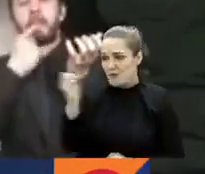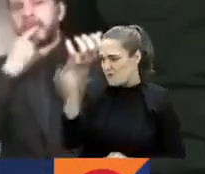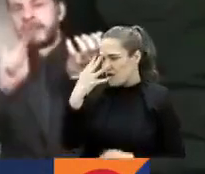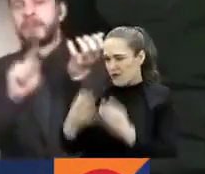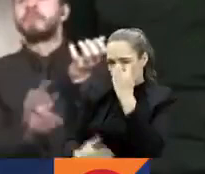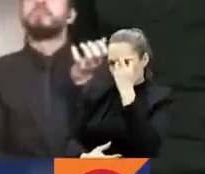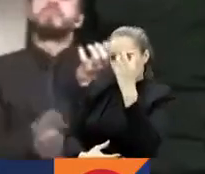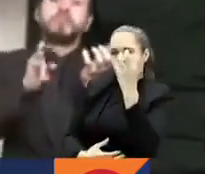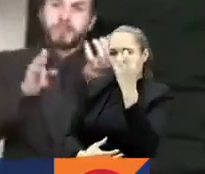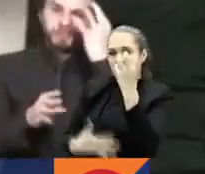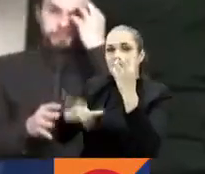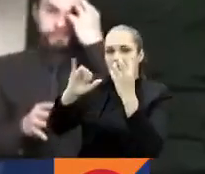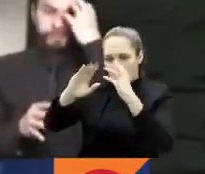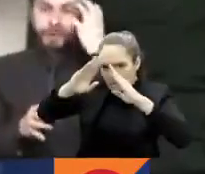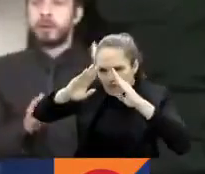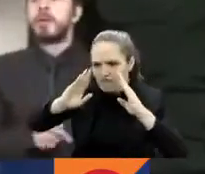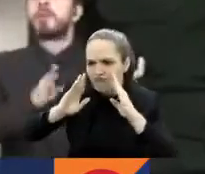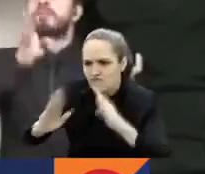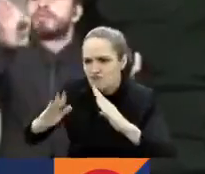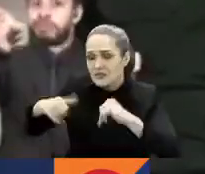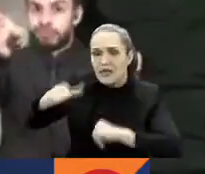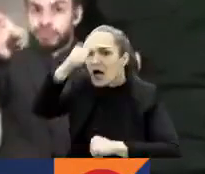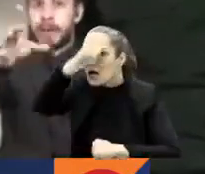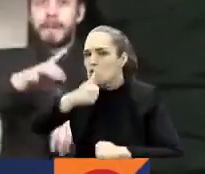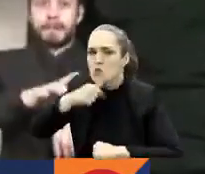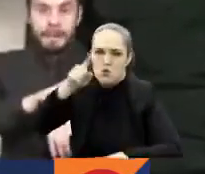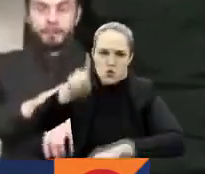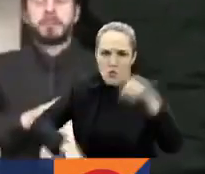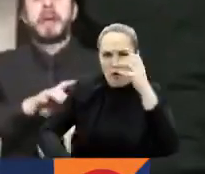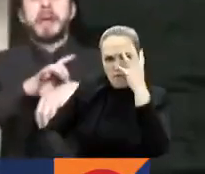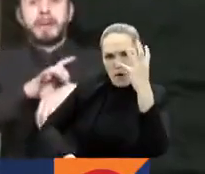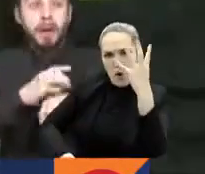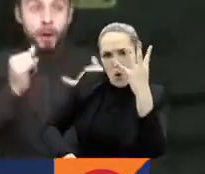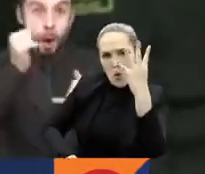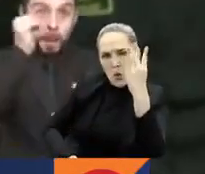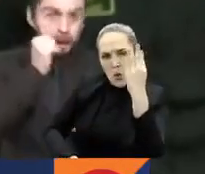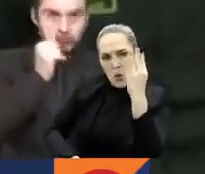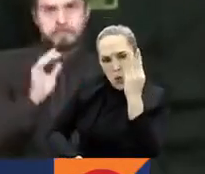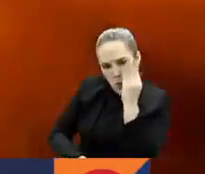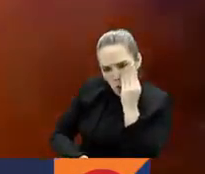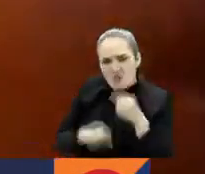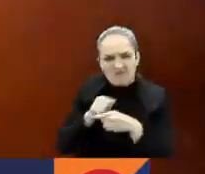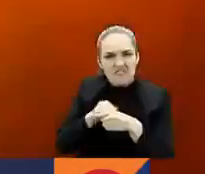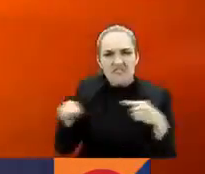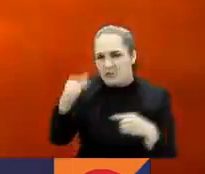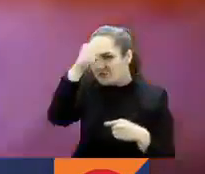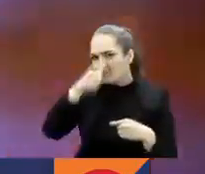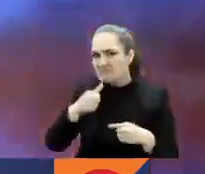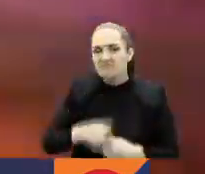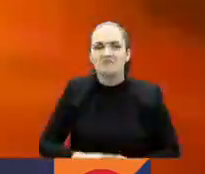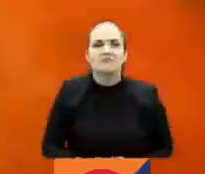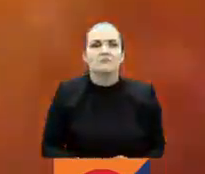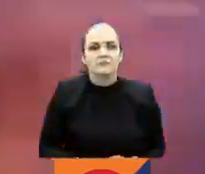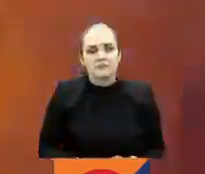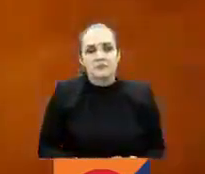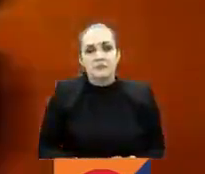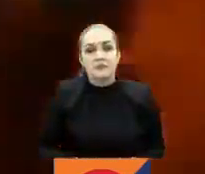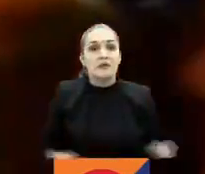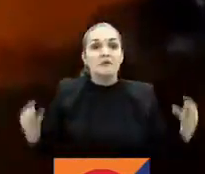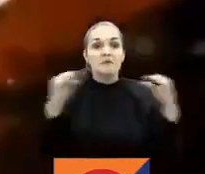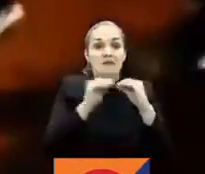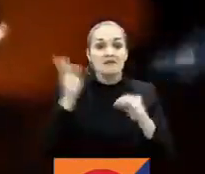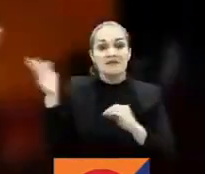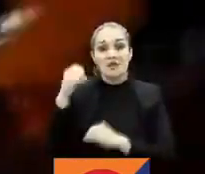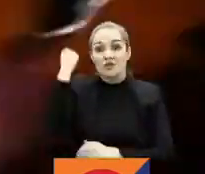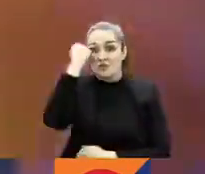inflamación en el ojo no pudo ser intervenido quirúrgicamente, esta operación está programada para esta semana. Además, en Soacha,